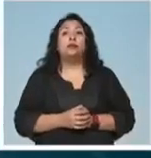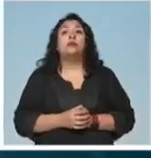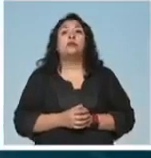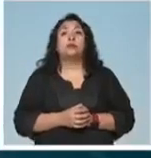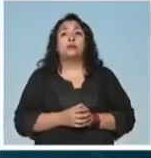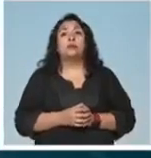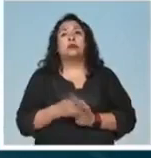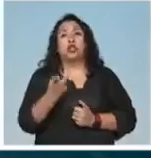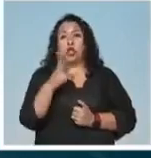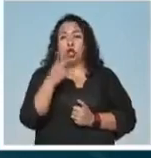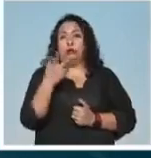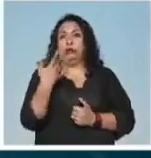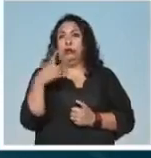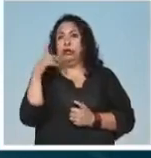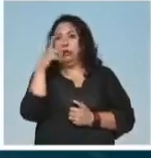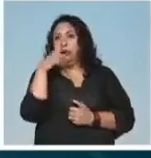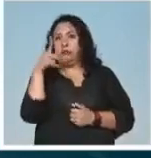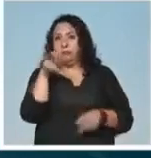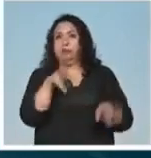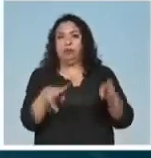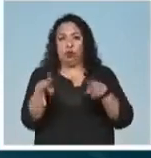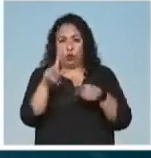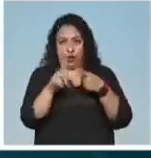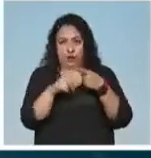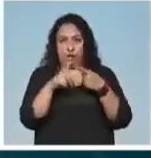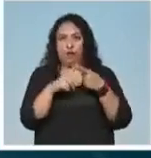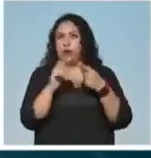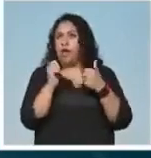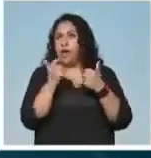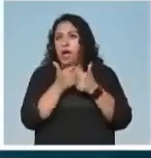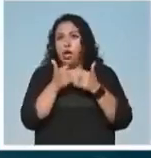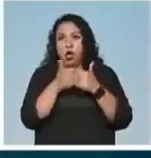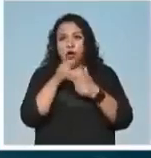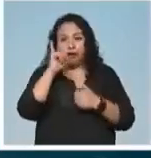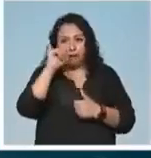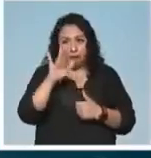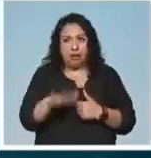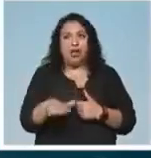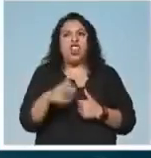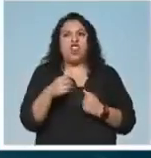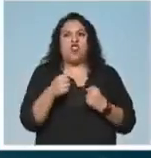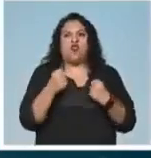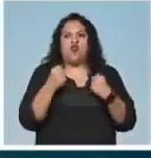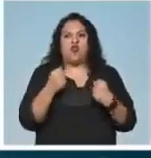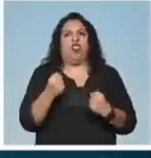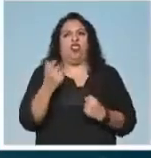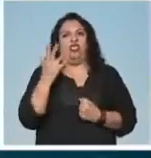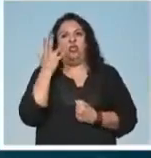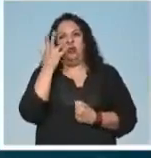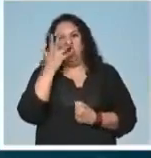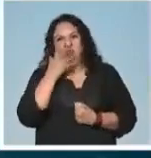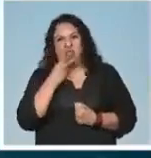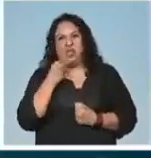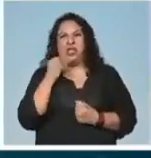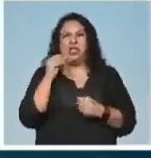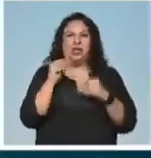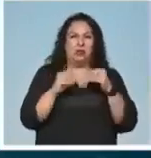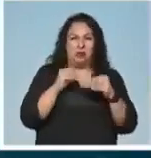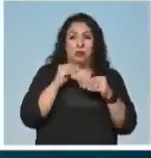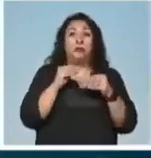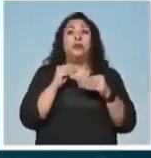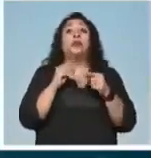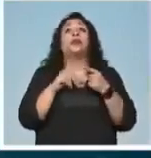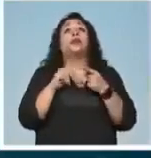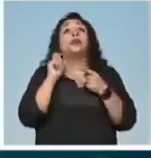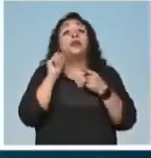Fue como dos desafíos, la cuestión visual, hacer algo con estas imágenes tan potentes, tan bonitas, tan estilizadas,